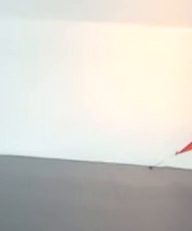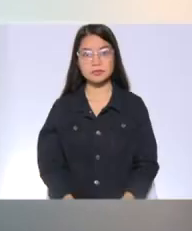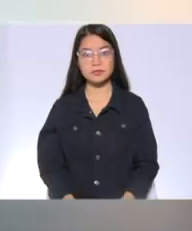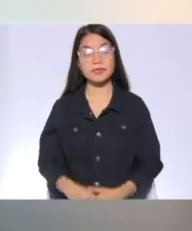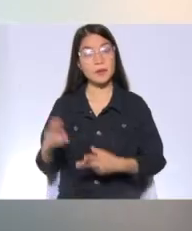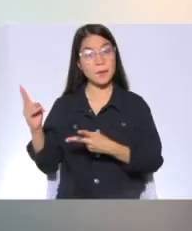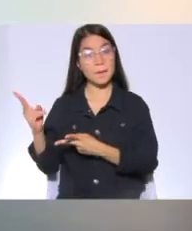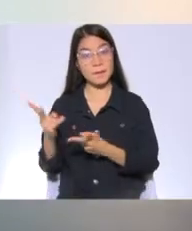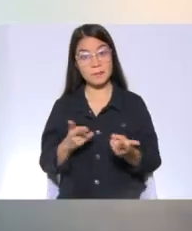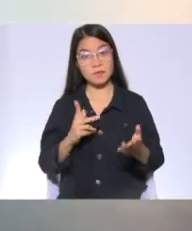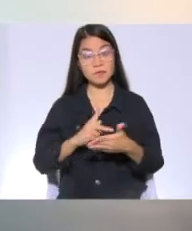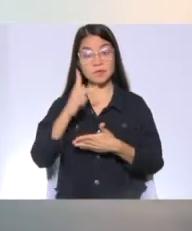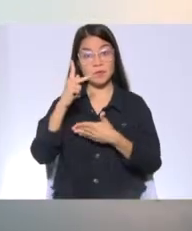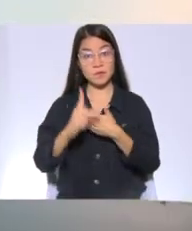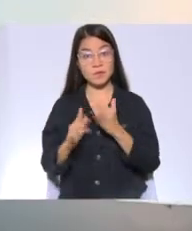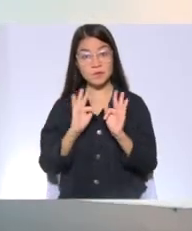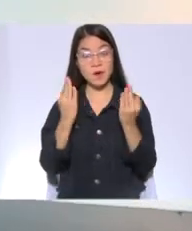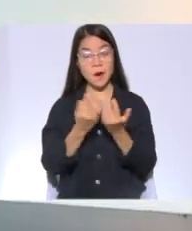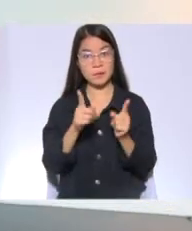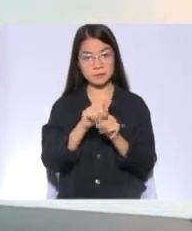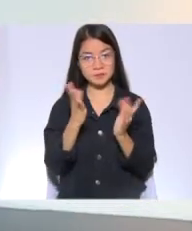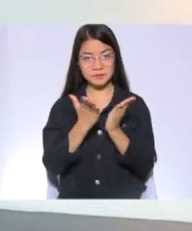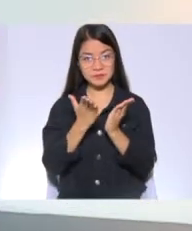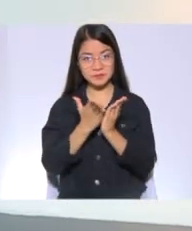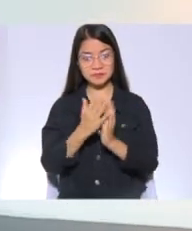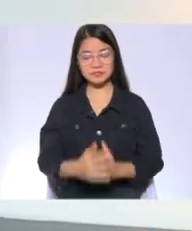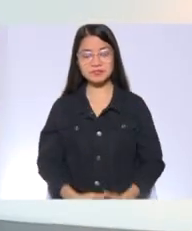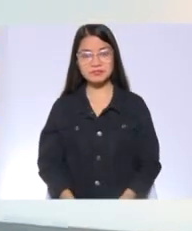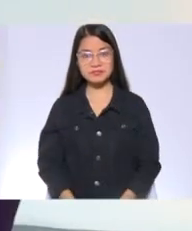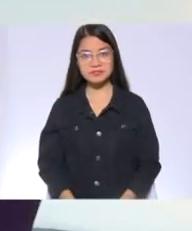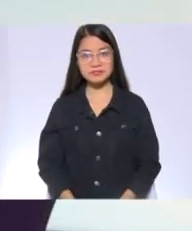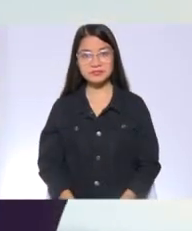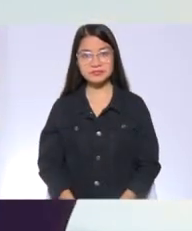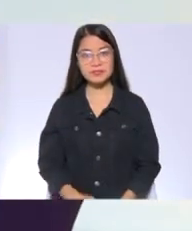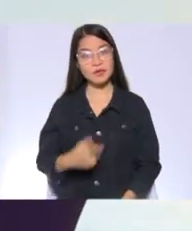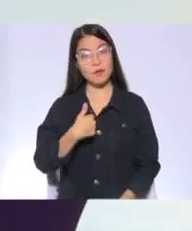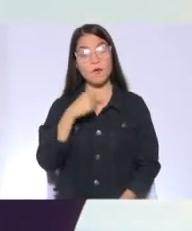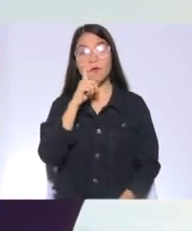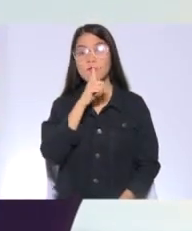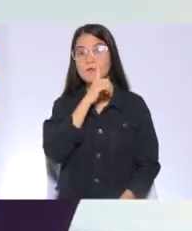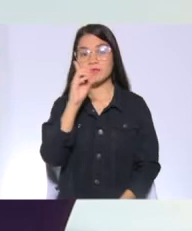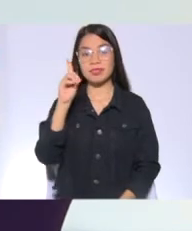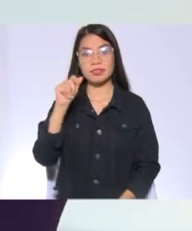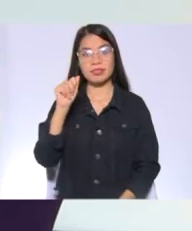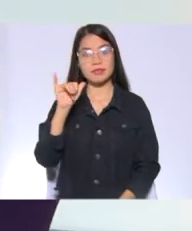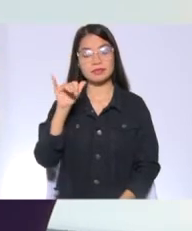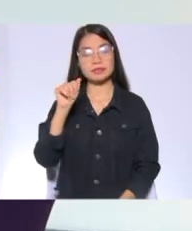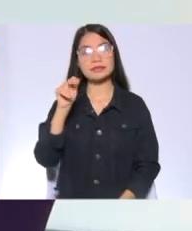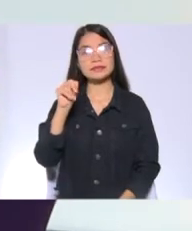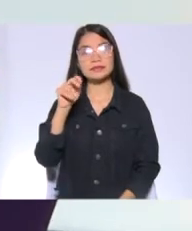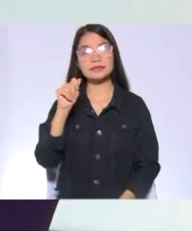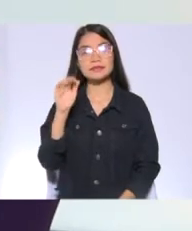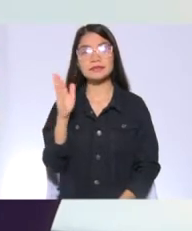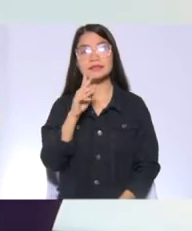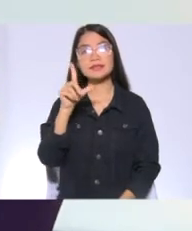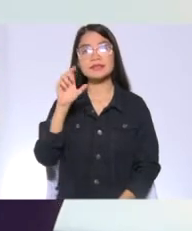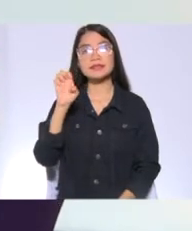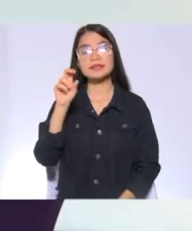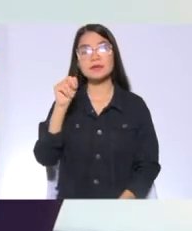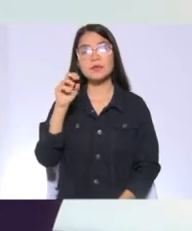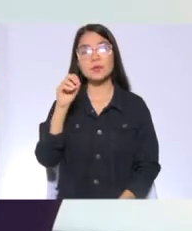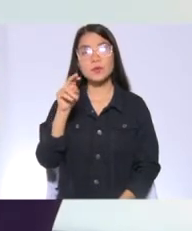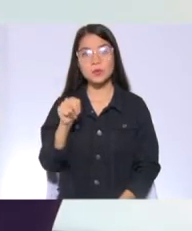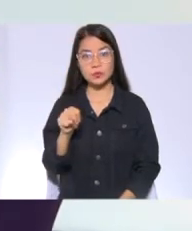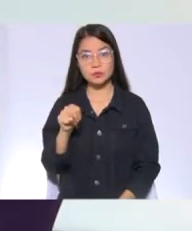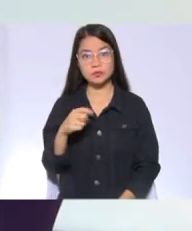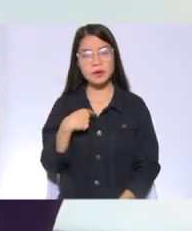Bienvenidos a su programa Cada Familia Una Escuela. En esta oportunidad los acompaña la profesora Dayana León. Los invito entonces a ver cuáles son los